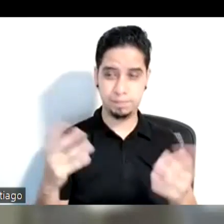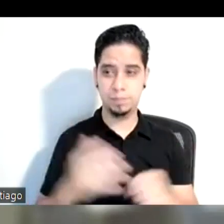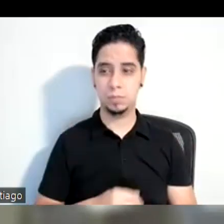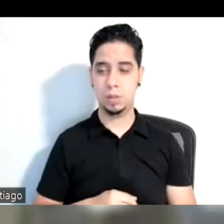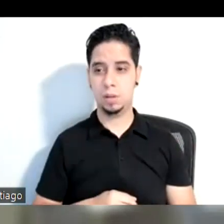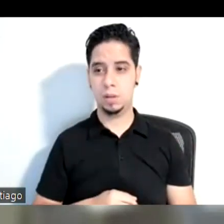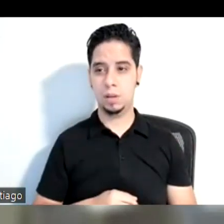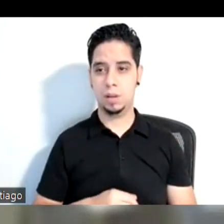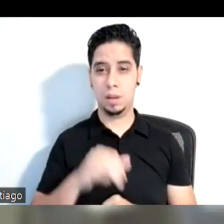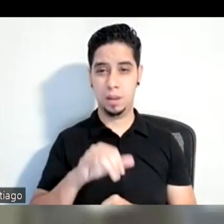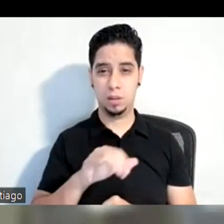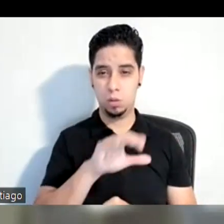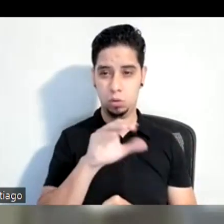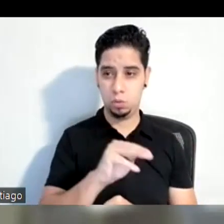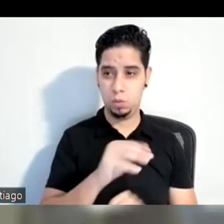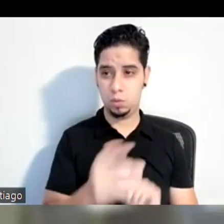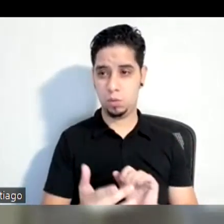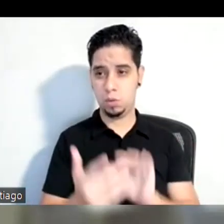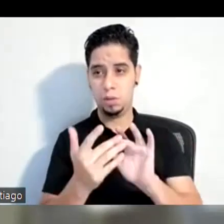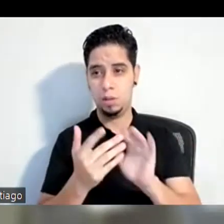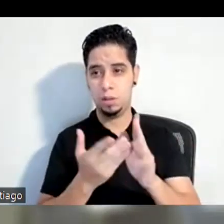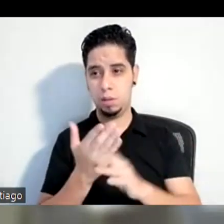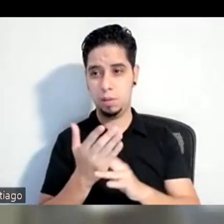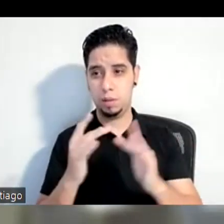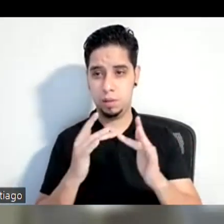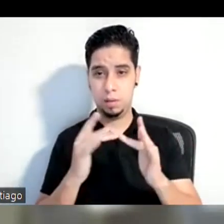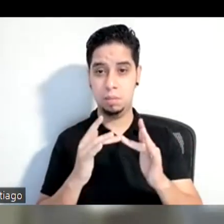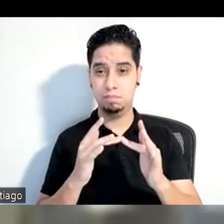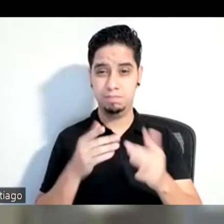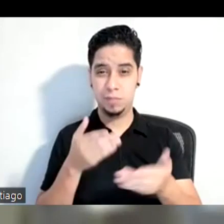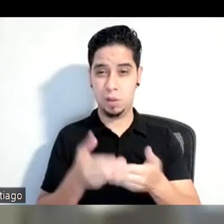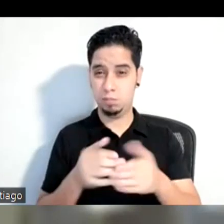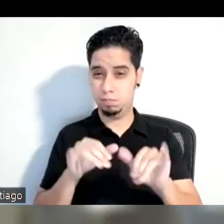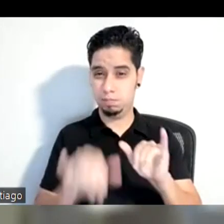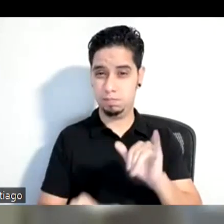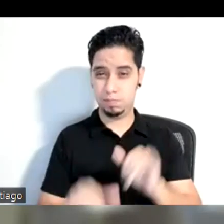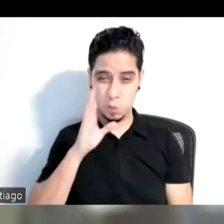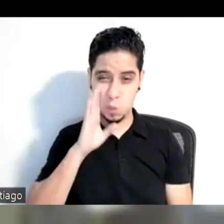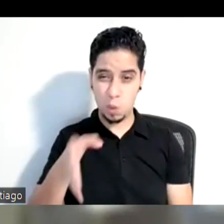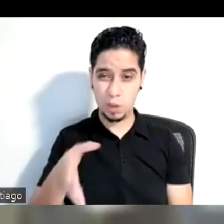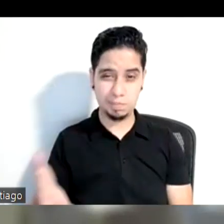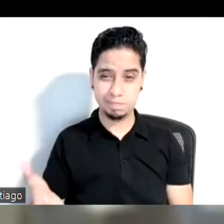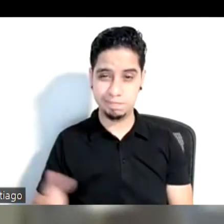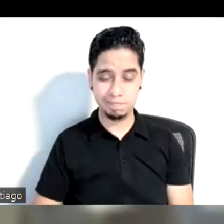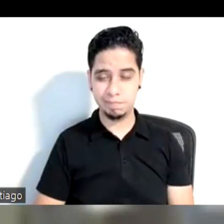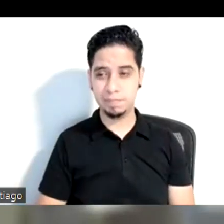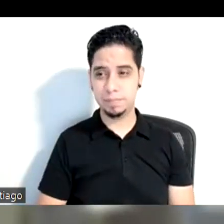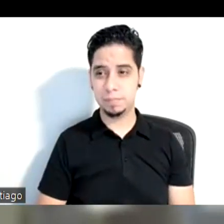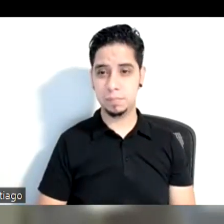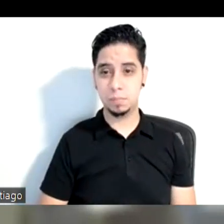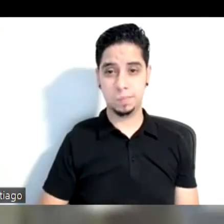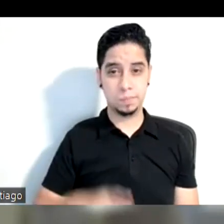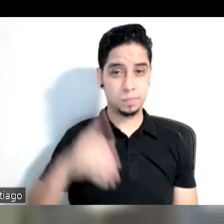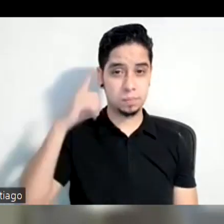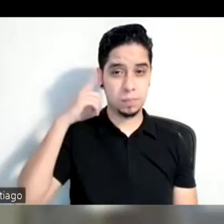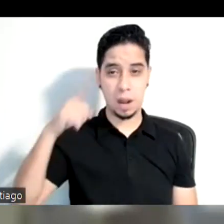Zoom y de conectarse así por video, yo creo que llegó para quedarse. Ajá. Tanto para la comunidad